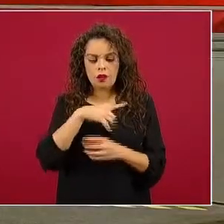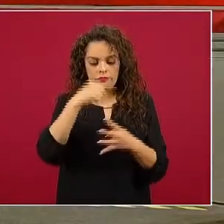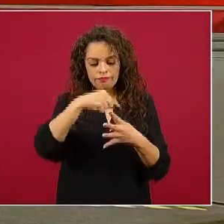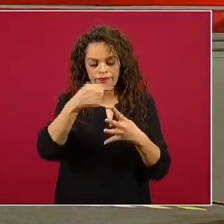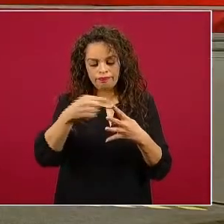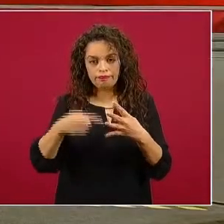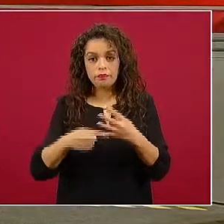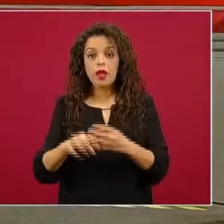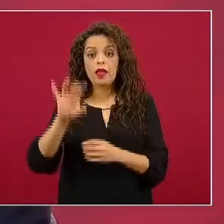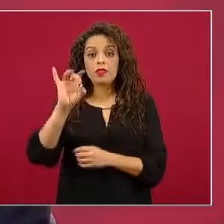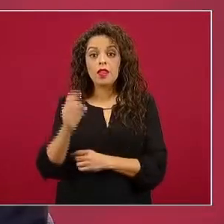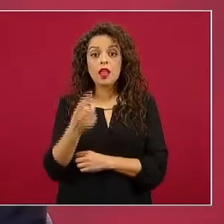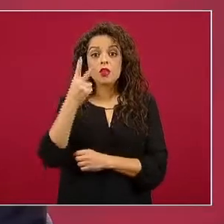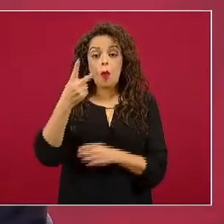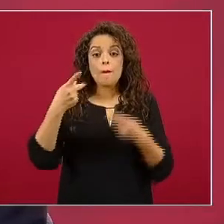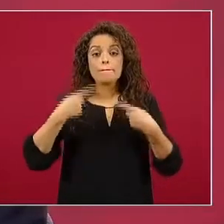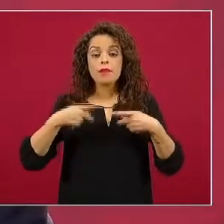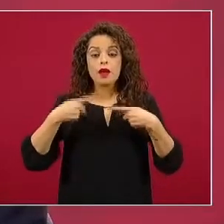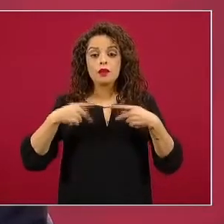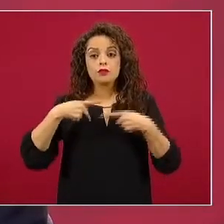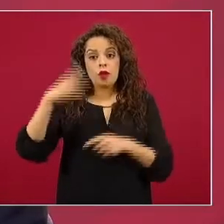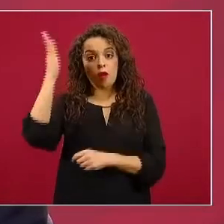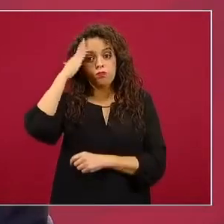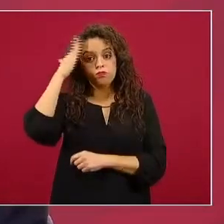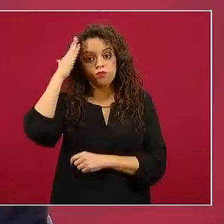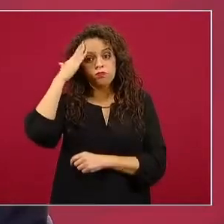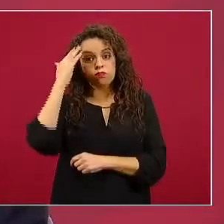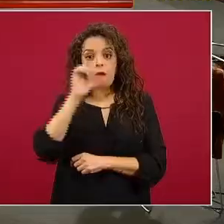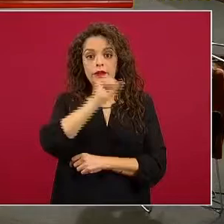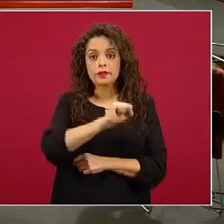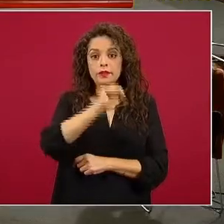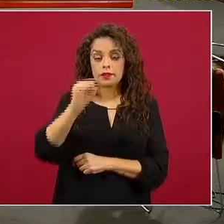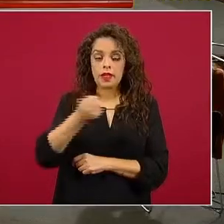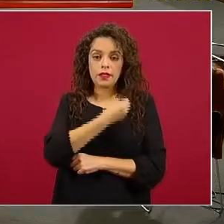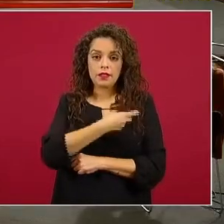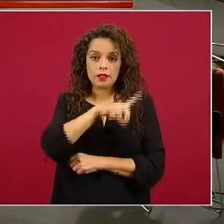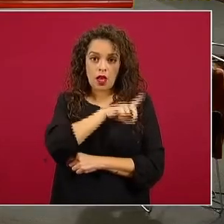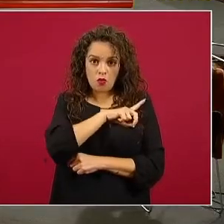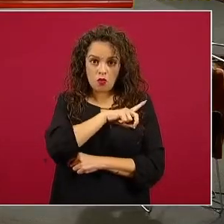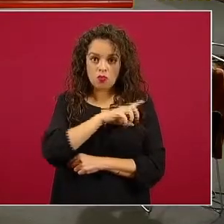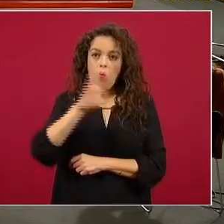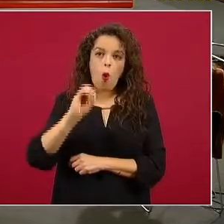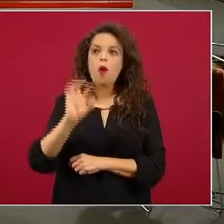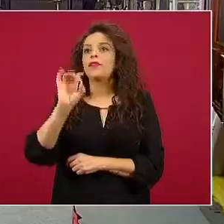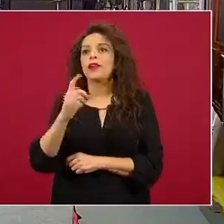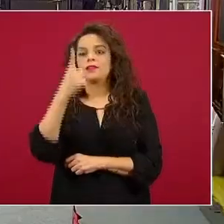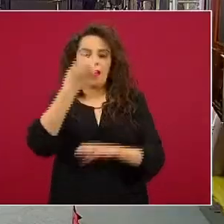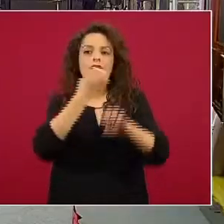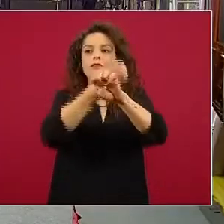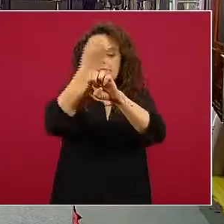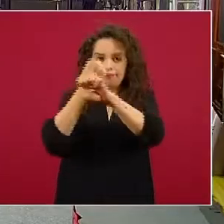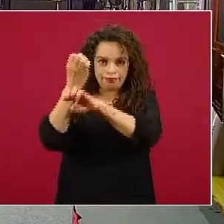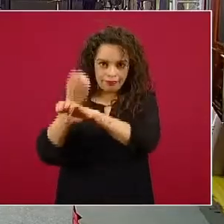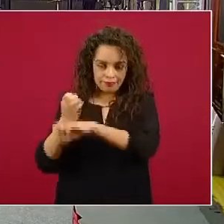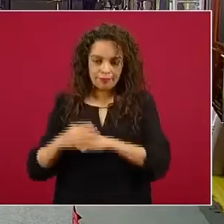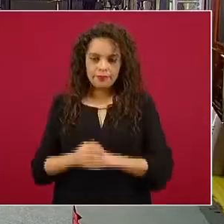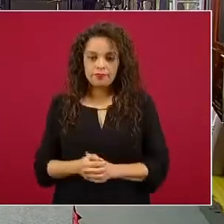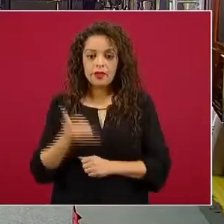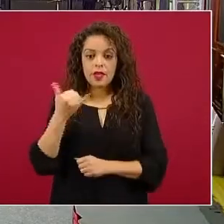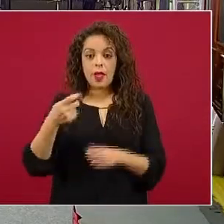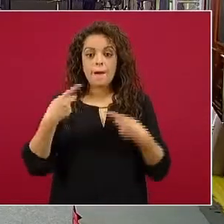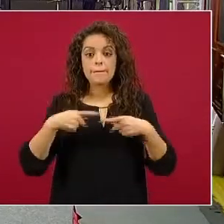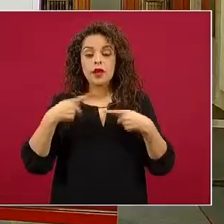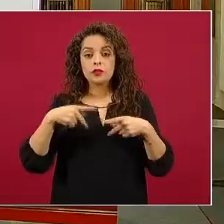32 personas titulares de las Secretarías de Salud estatales, o 31, y la persona titular